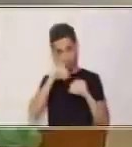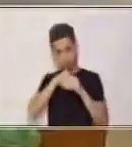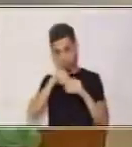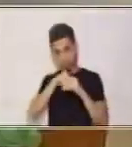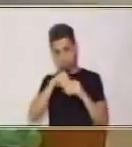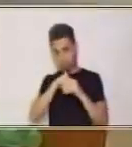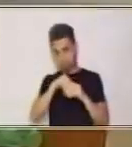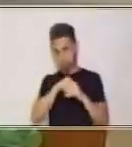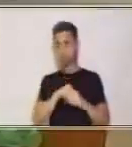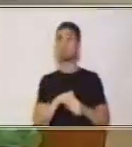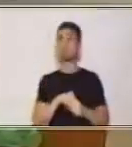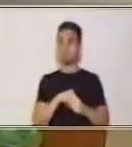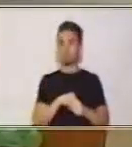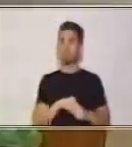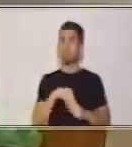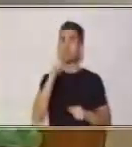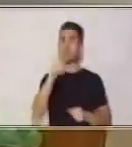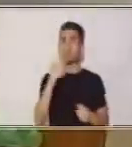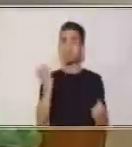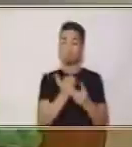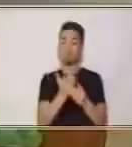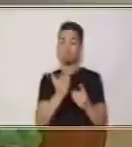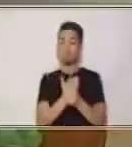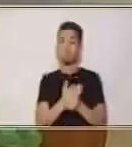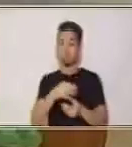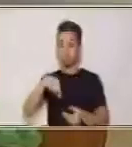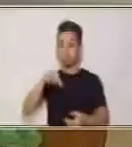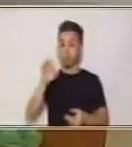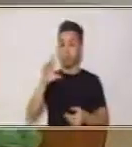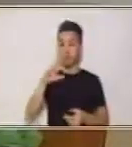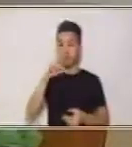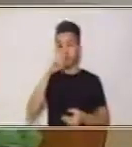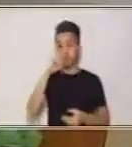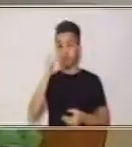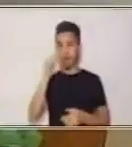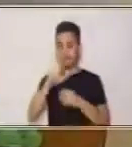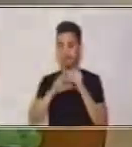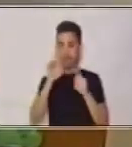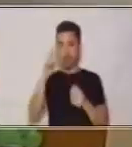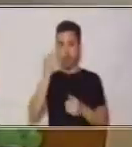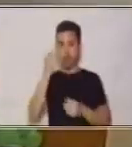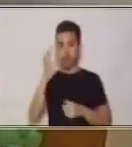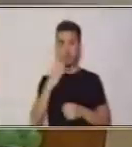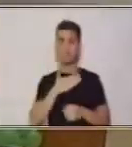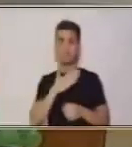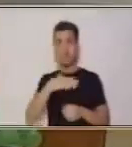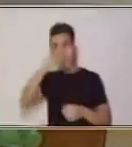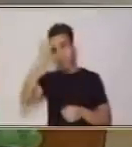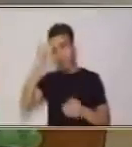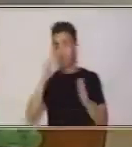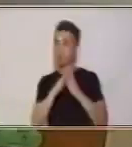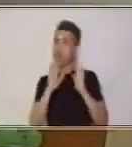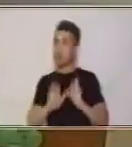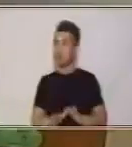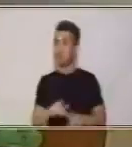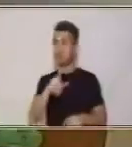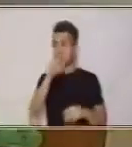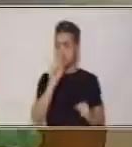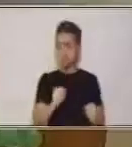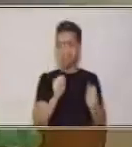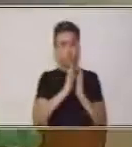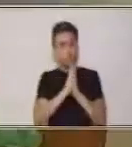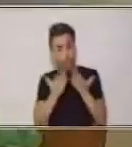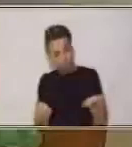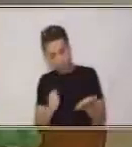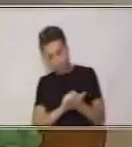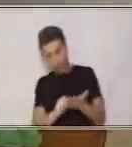las cosas lindas que hagas, en tu portafolio de Aprendo en Casa. ¿Qué puedes hacer? Lo puedes hacer en tu cuaderno, lo